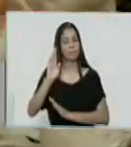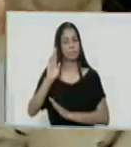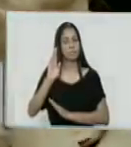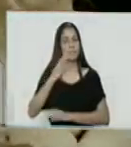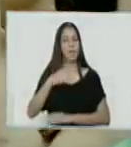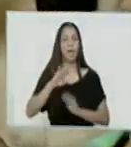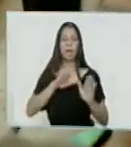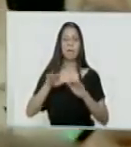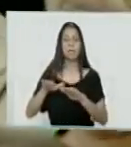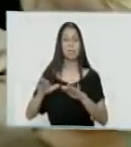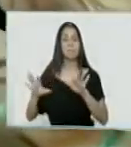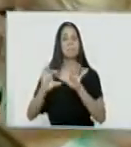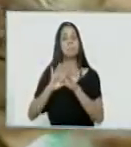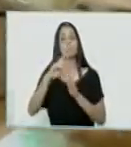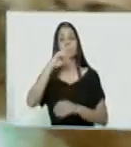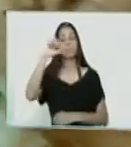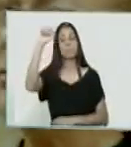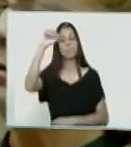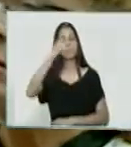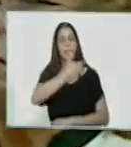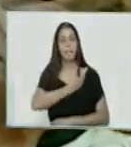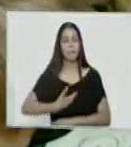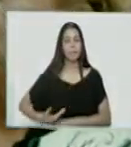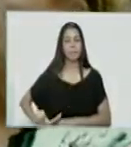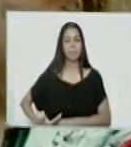Acompañemos al presidente Nicolás Maduro.